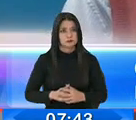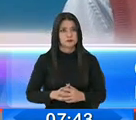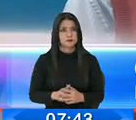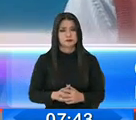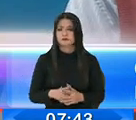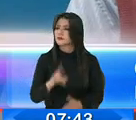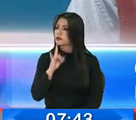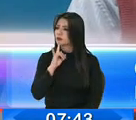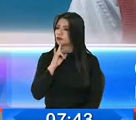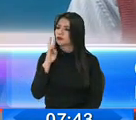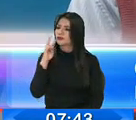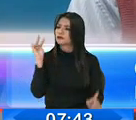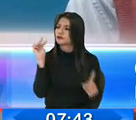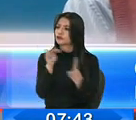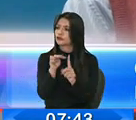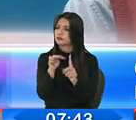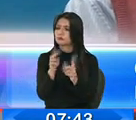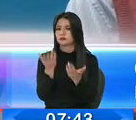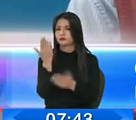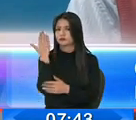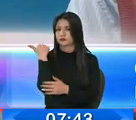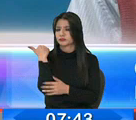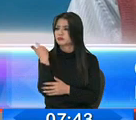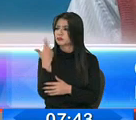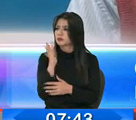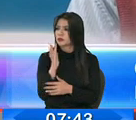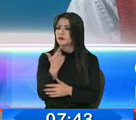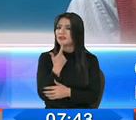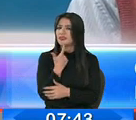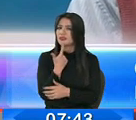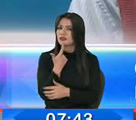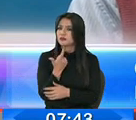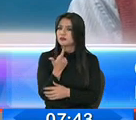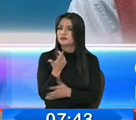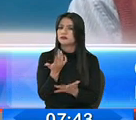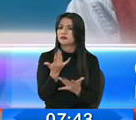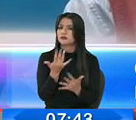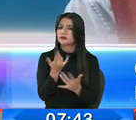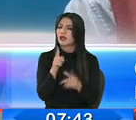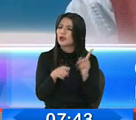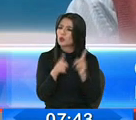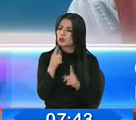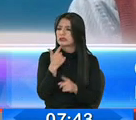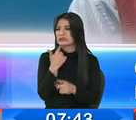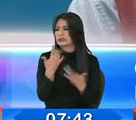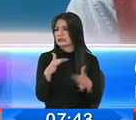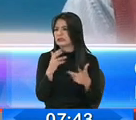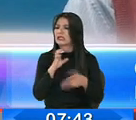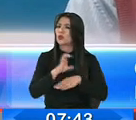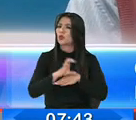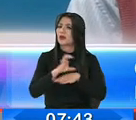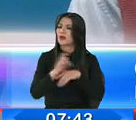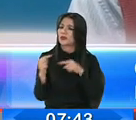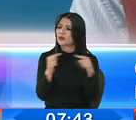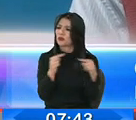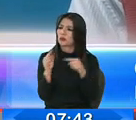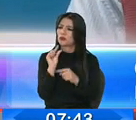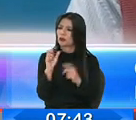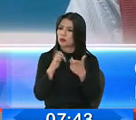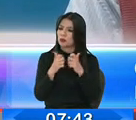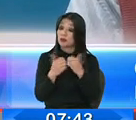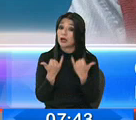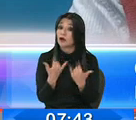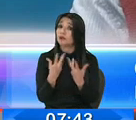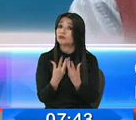Estados Unidos, en su momento, hace algún tiempo, señaló que había puntos irritantes con el Ecuador. ¿Cómo se podrá